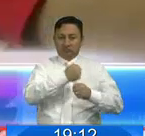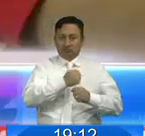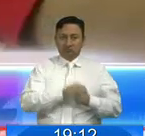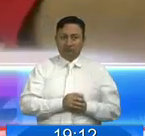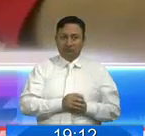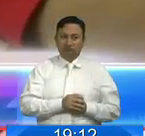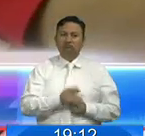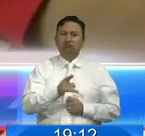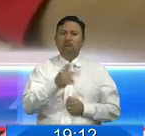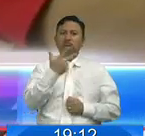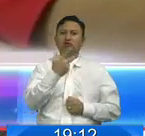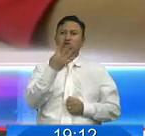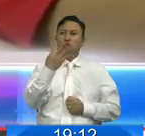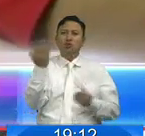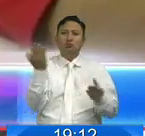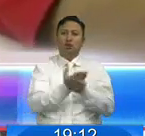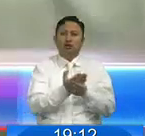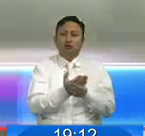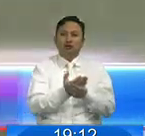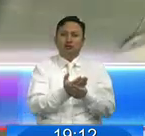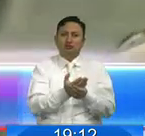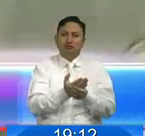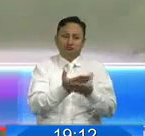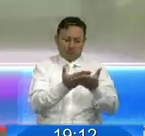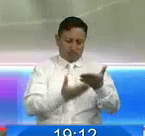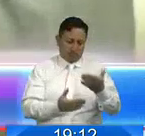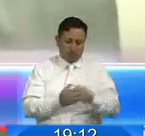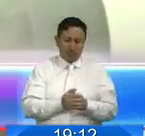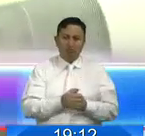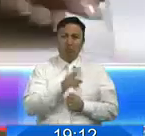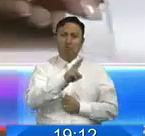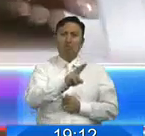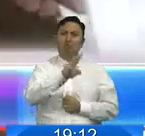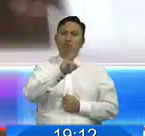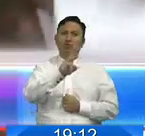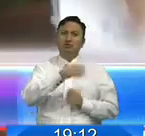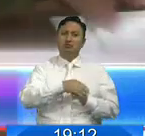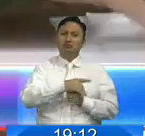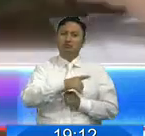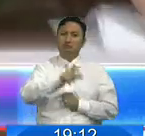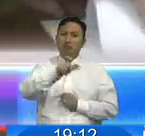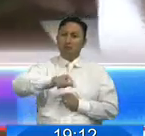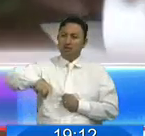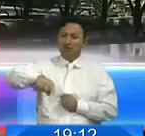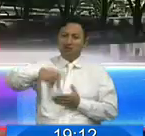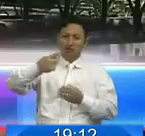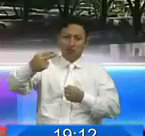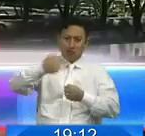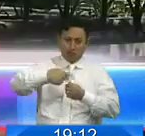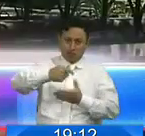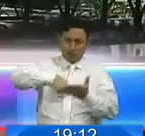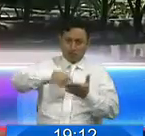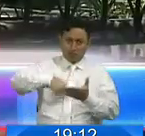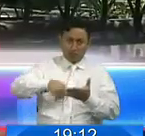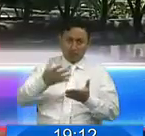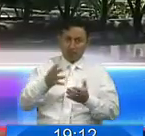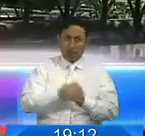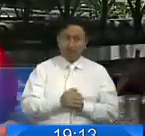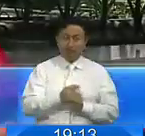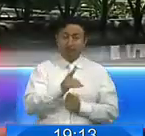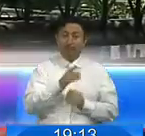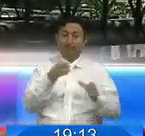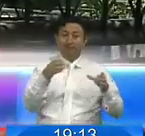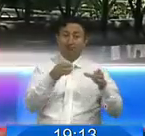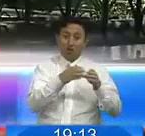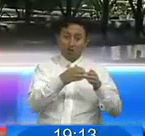solo existen 34 actas. Y de estas, en 26 no constan las firmas de quienes asistieron. Cuando se formó el Comité